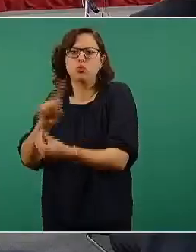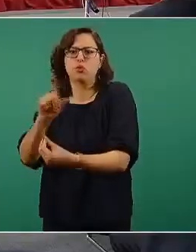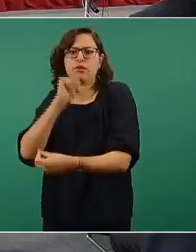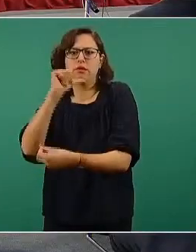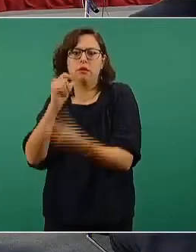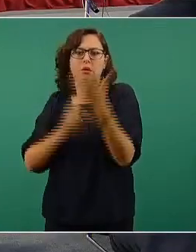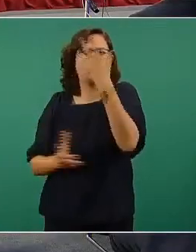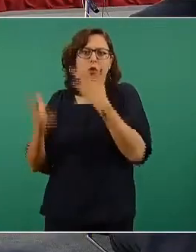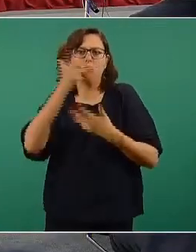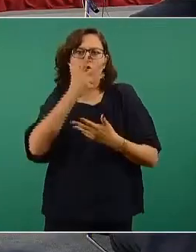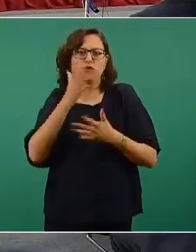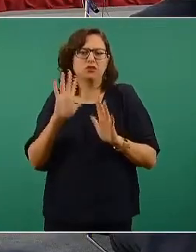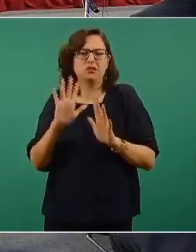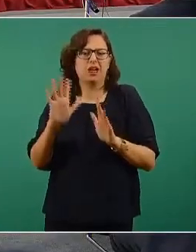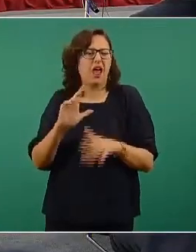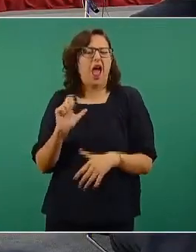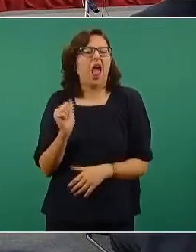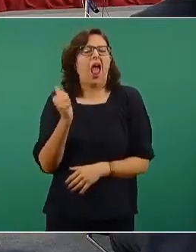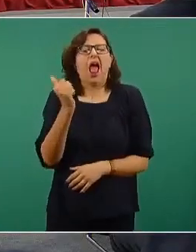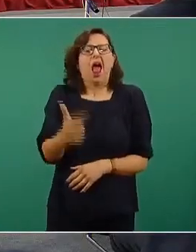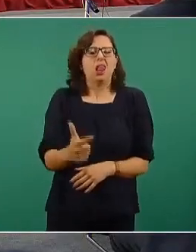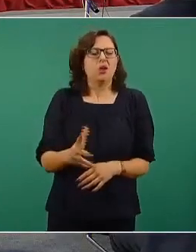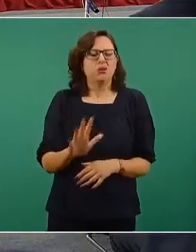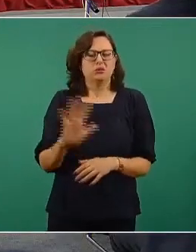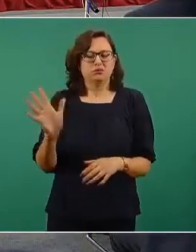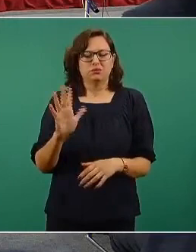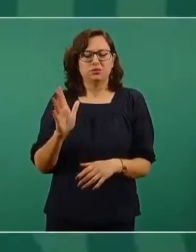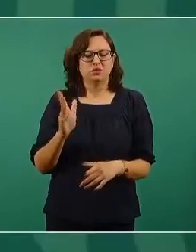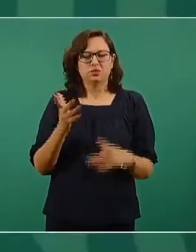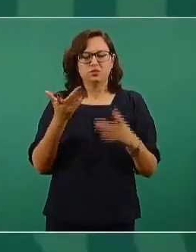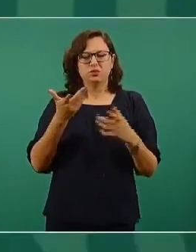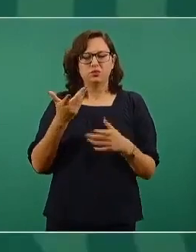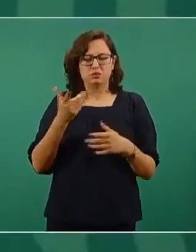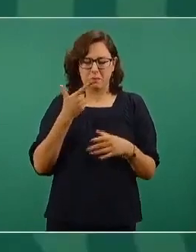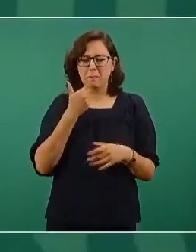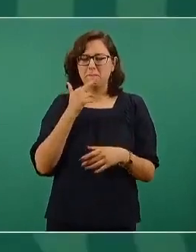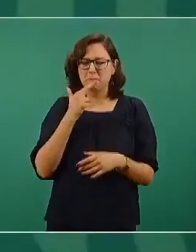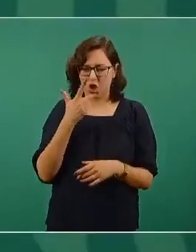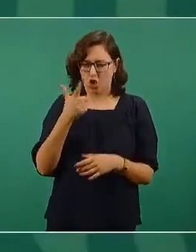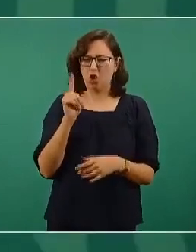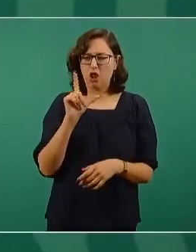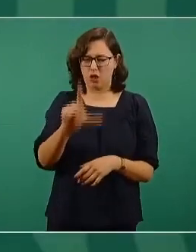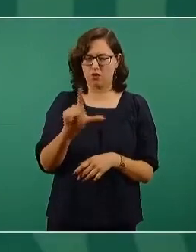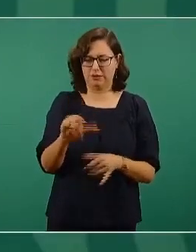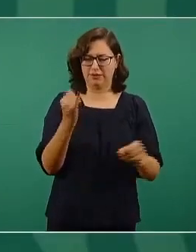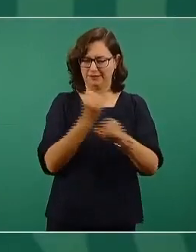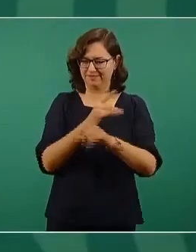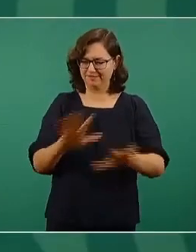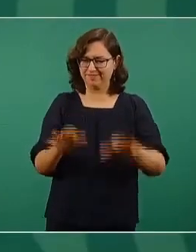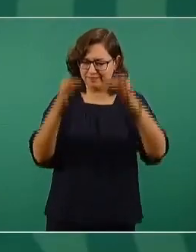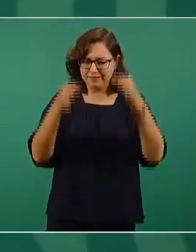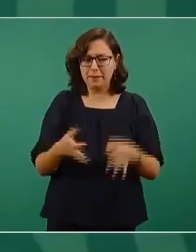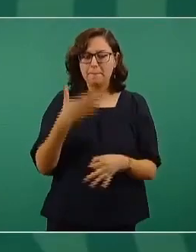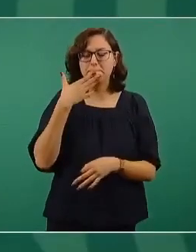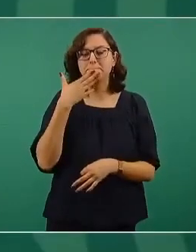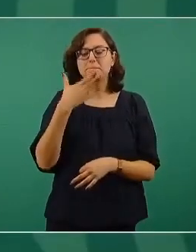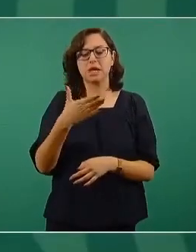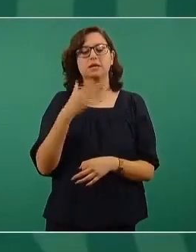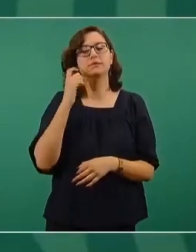explique. Le tengo confianza al caso, me refiero de